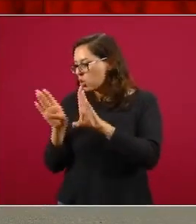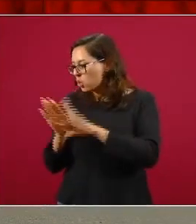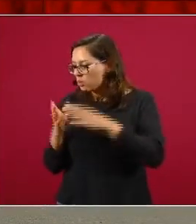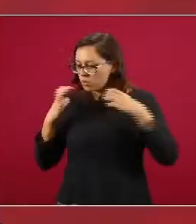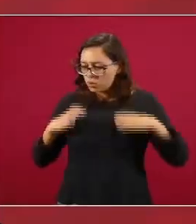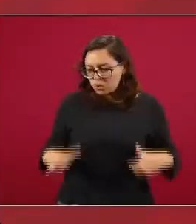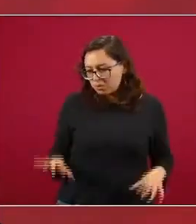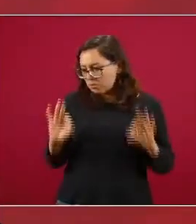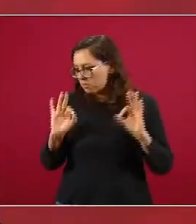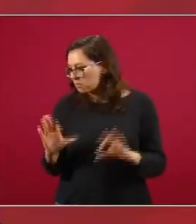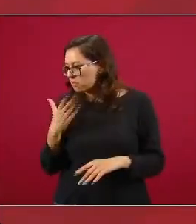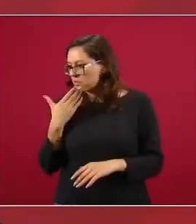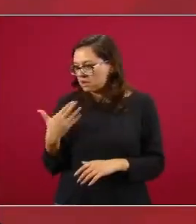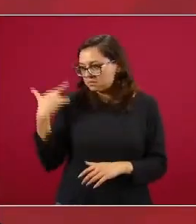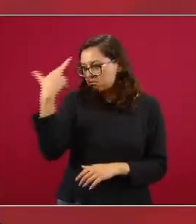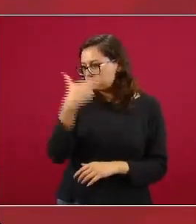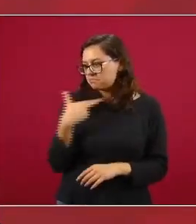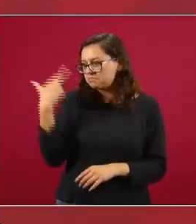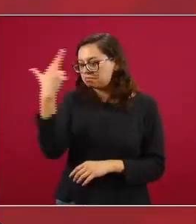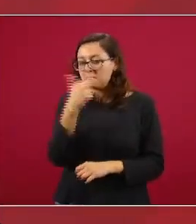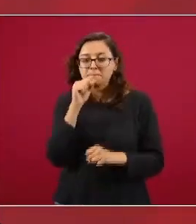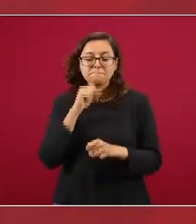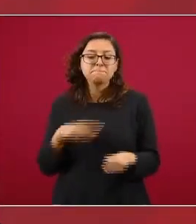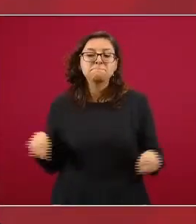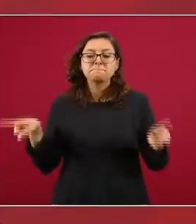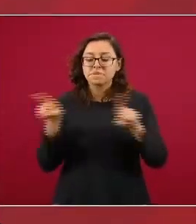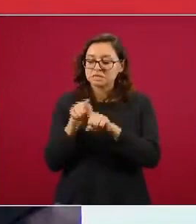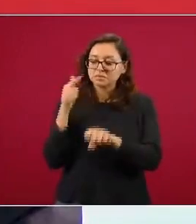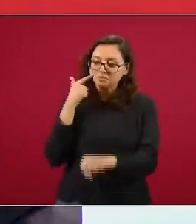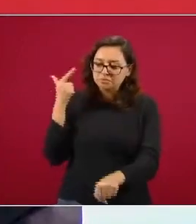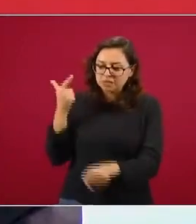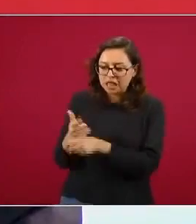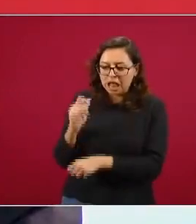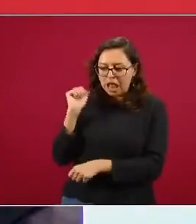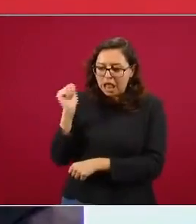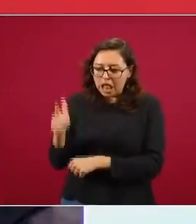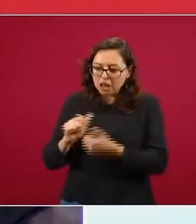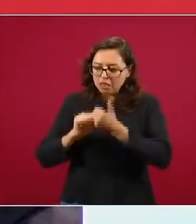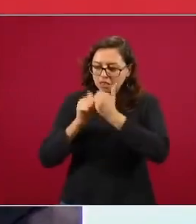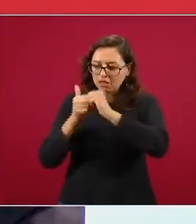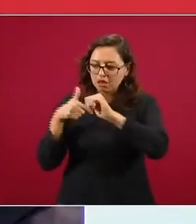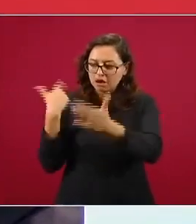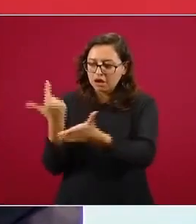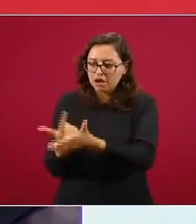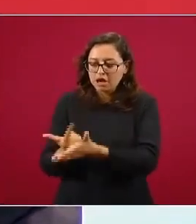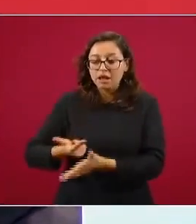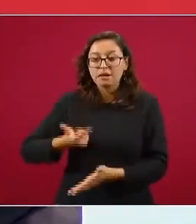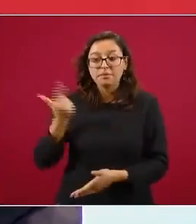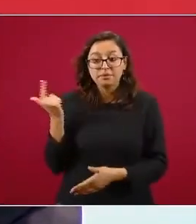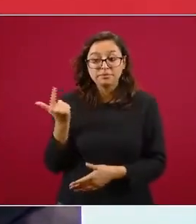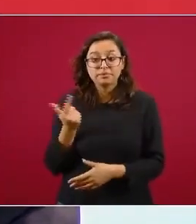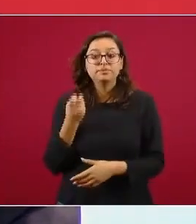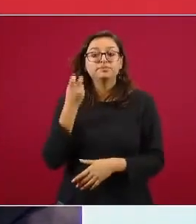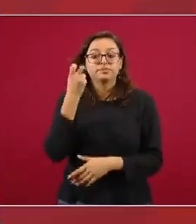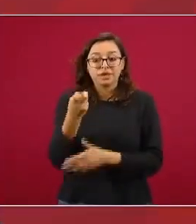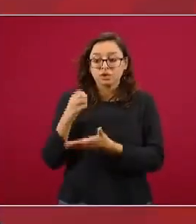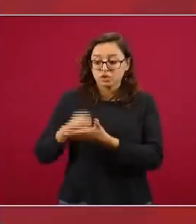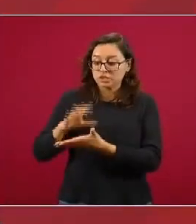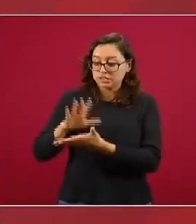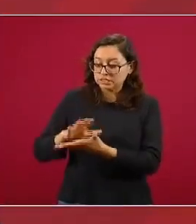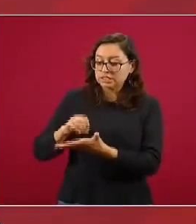funcional de los órganos, de la identificación temprana de complicaciones posibles, y en el momento en que se dan esas